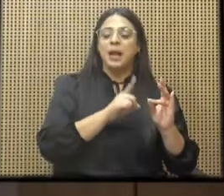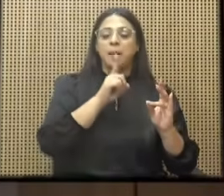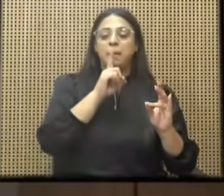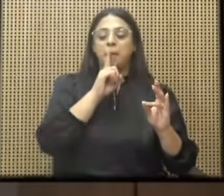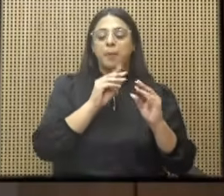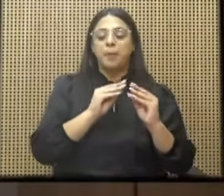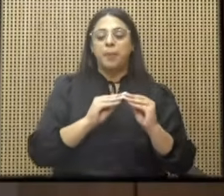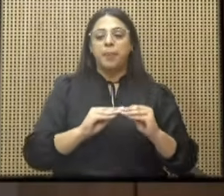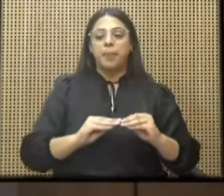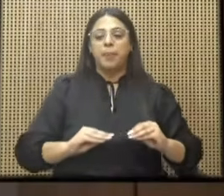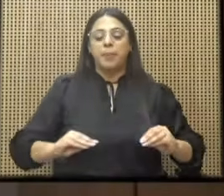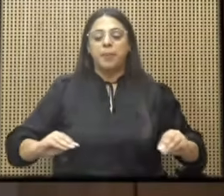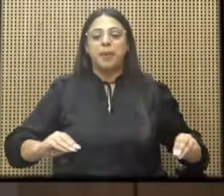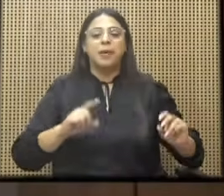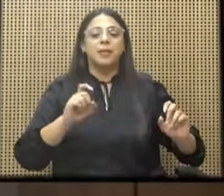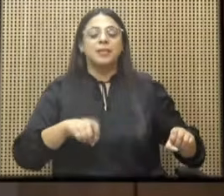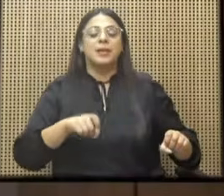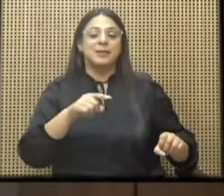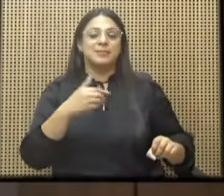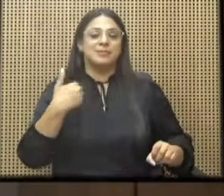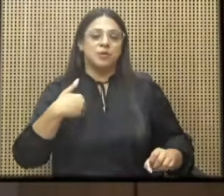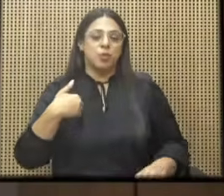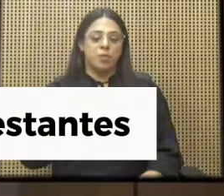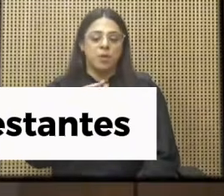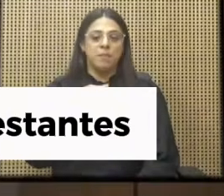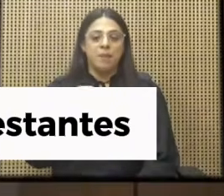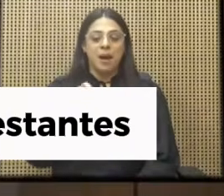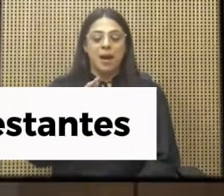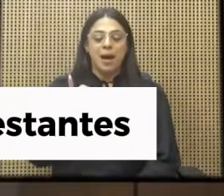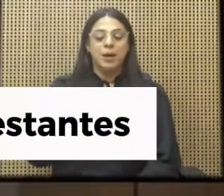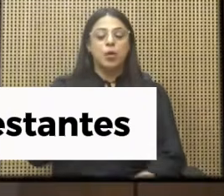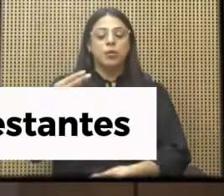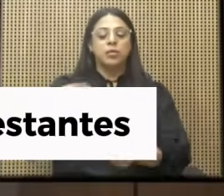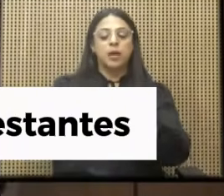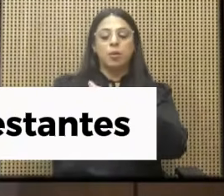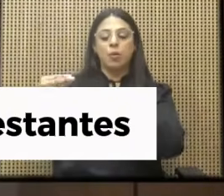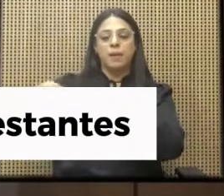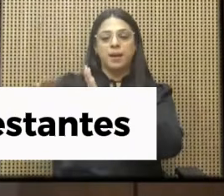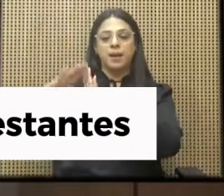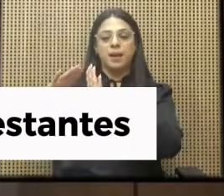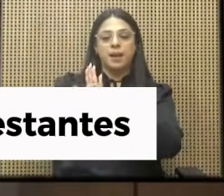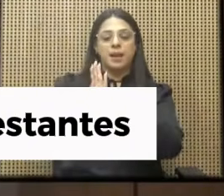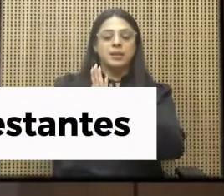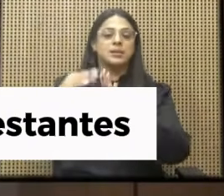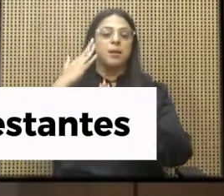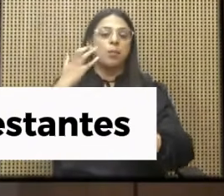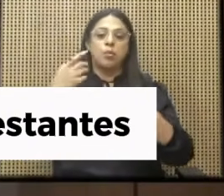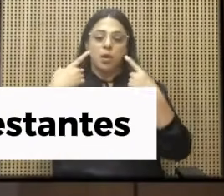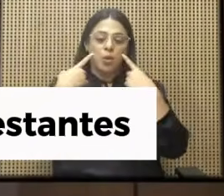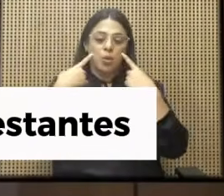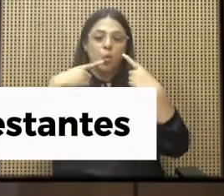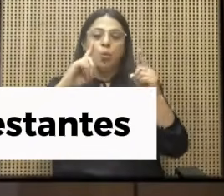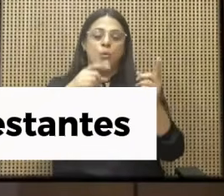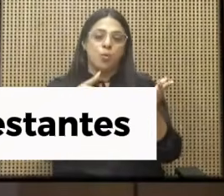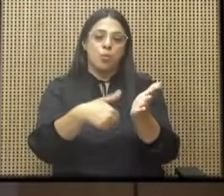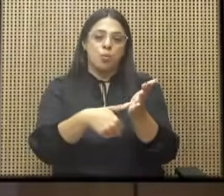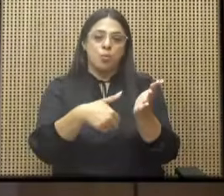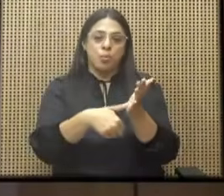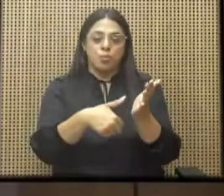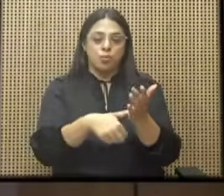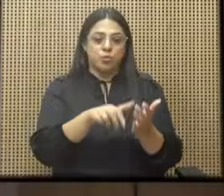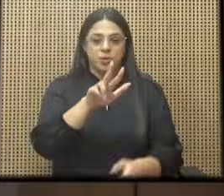Poveda de devolver la lista a la Corte, porque no obtuvo 38 votos los nombres